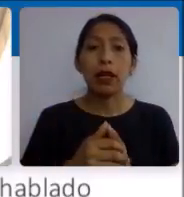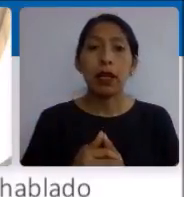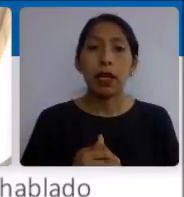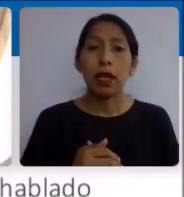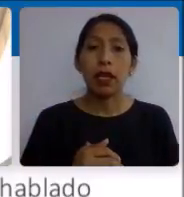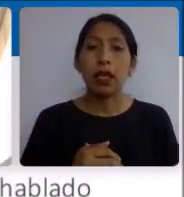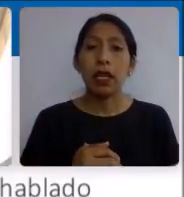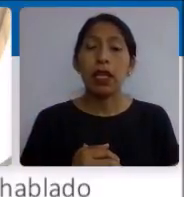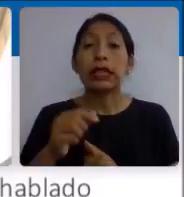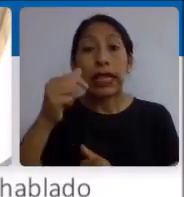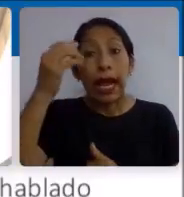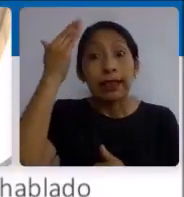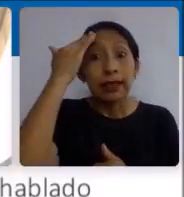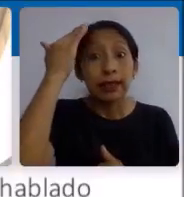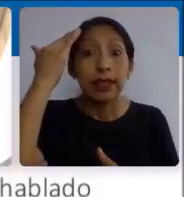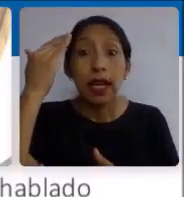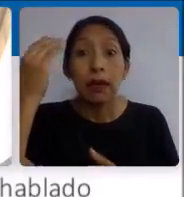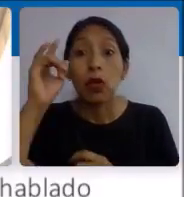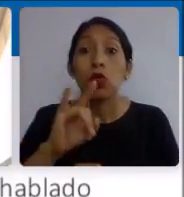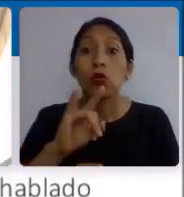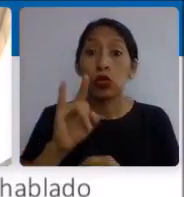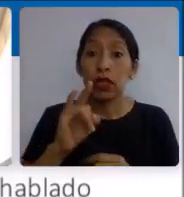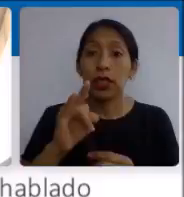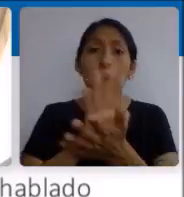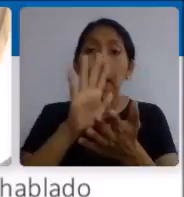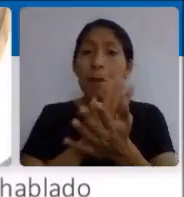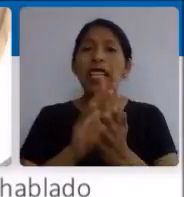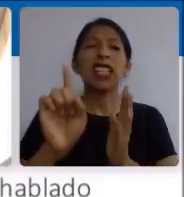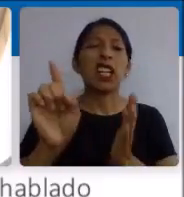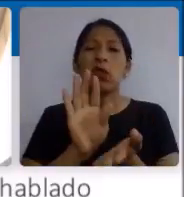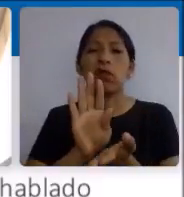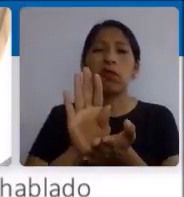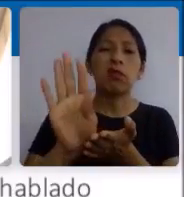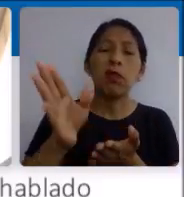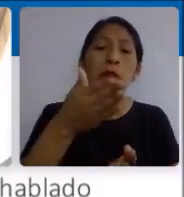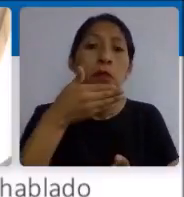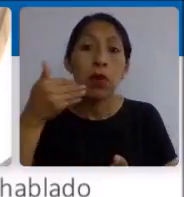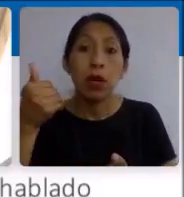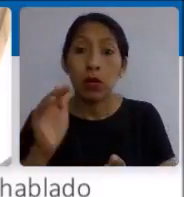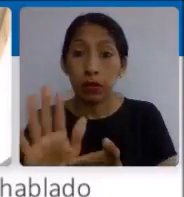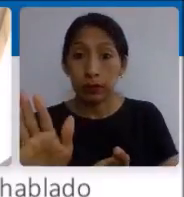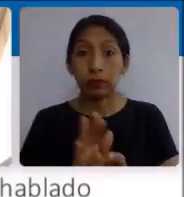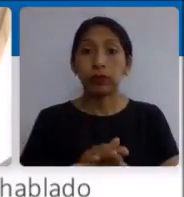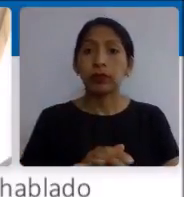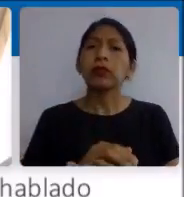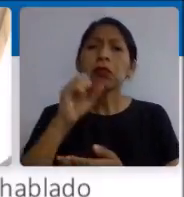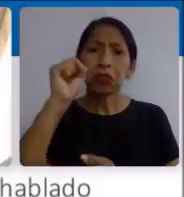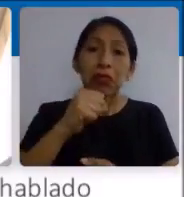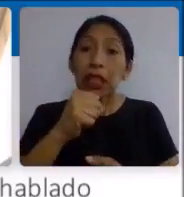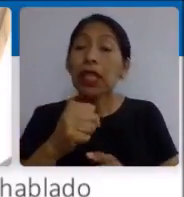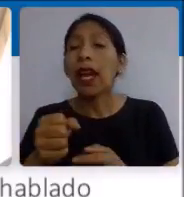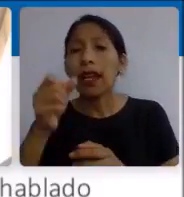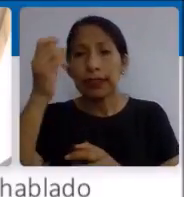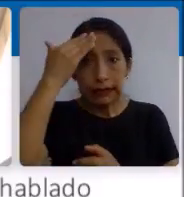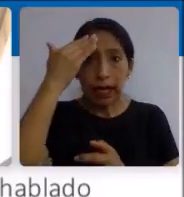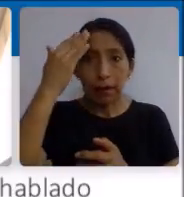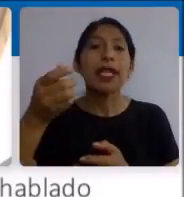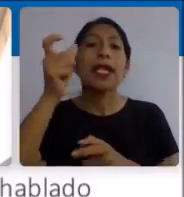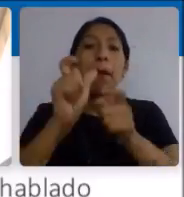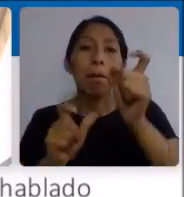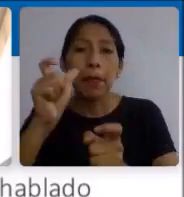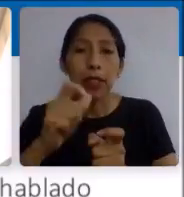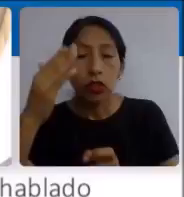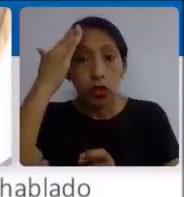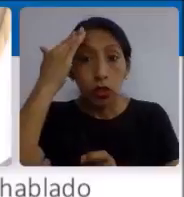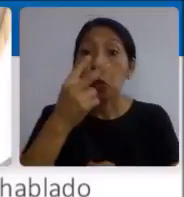una mayor conciencia en utilizar menos papel. Y eso te lo dicen muchos mercados y